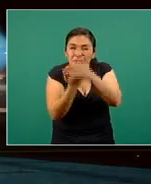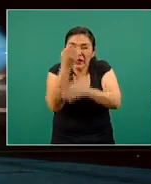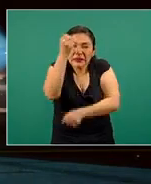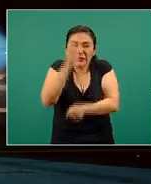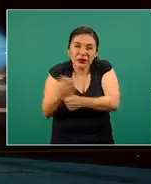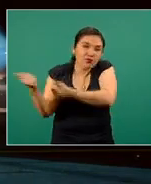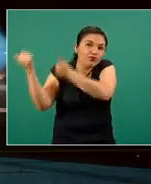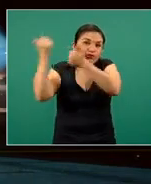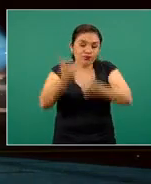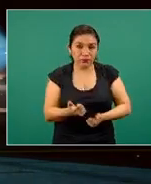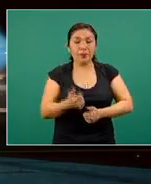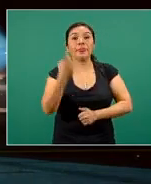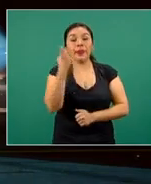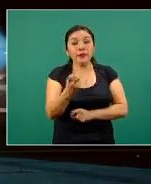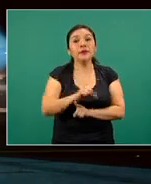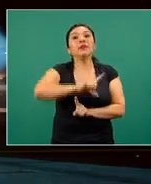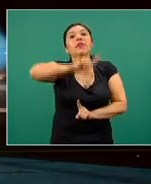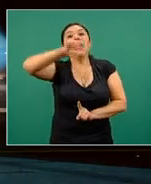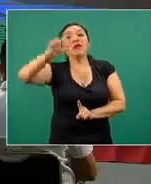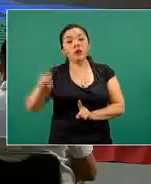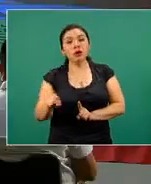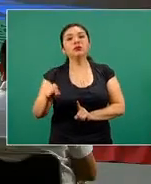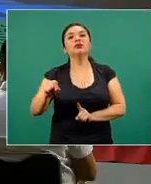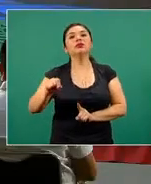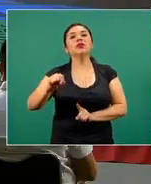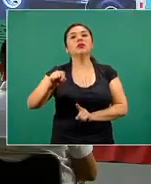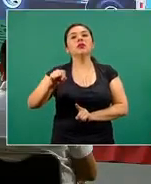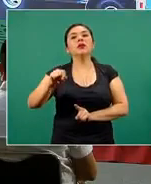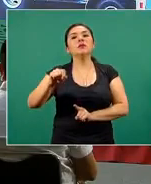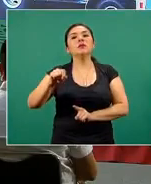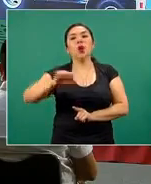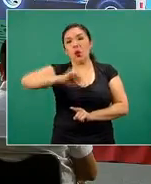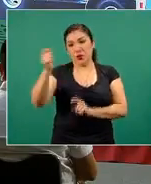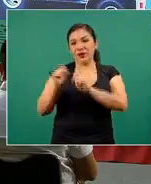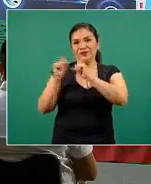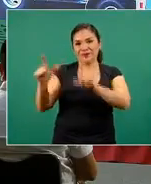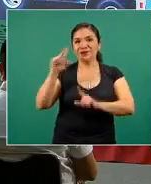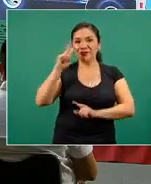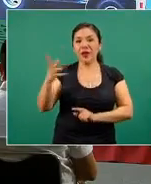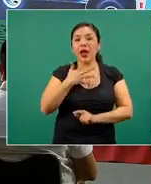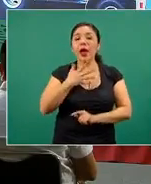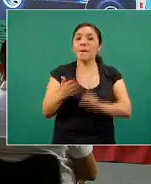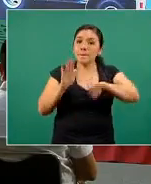en la mañana. Y posteriormente tuvimos, en la siguiente imagen, por favor,